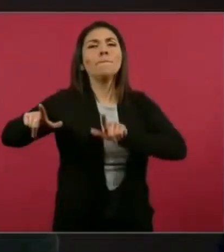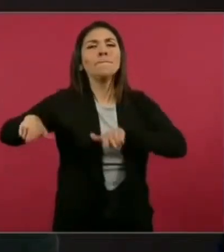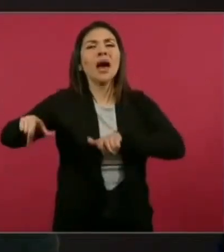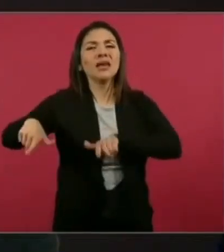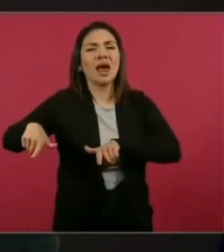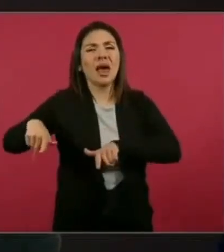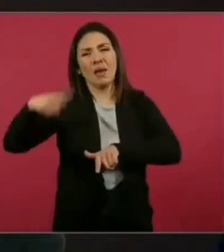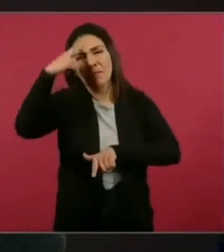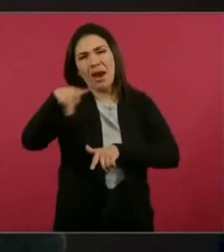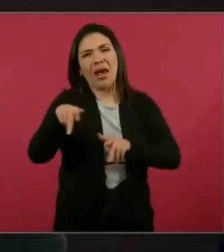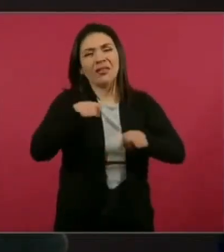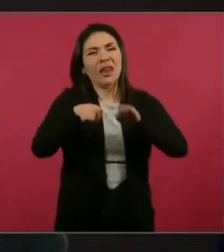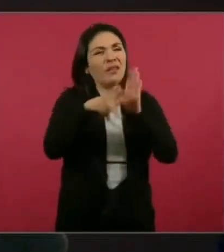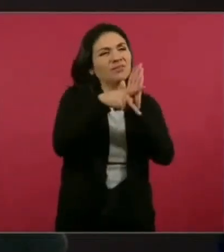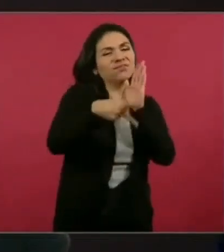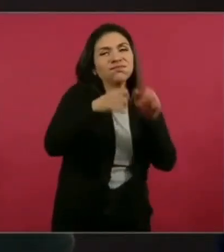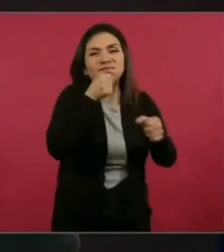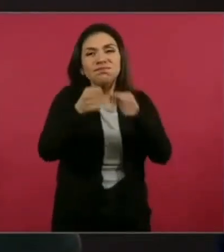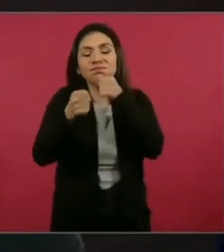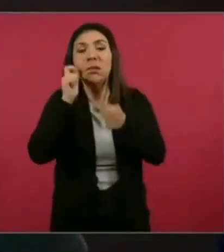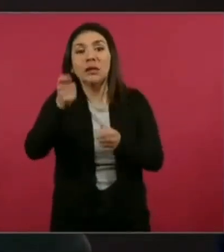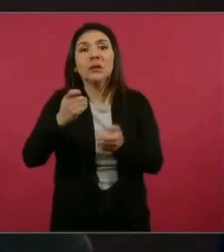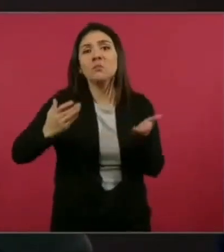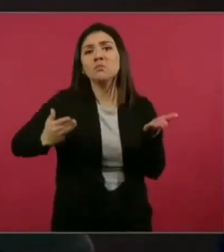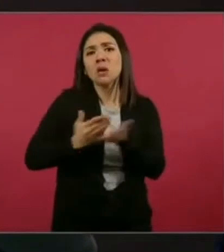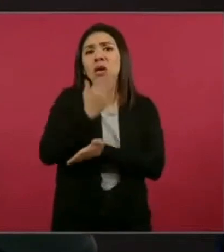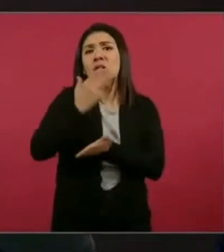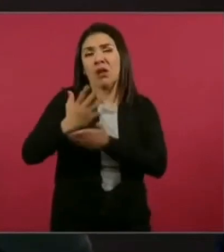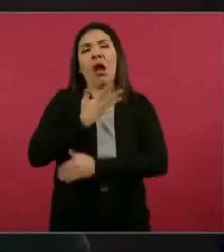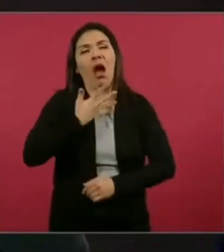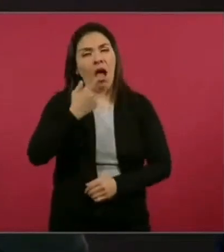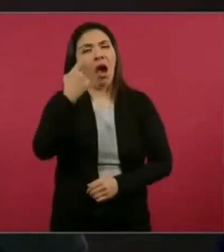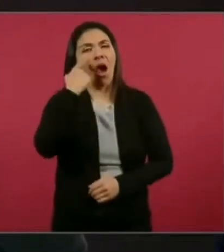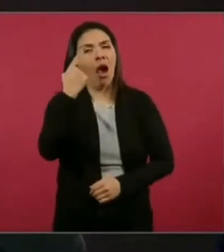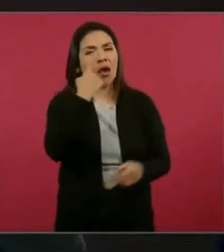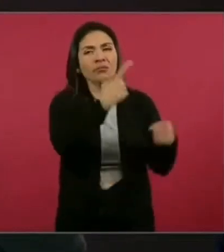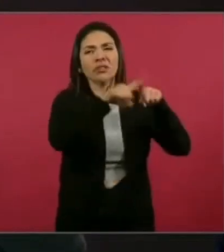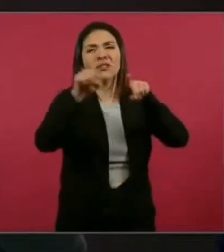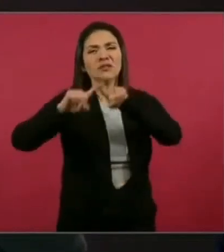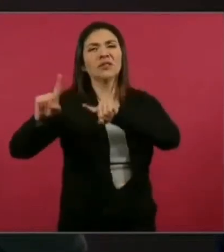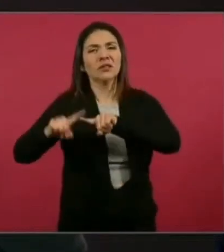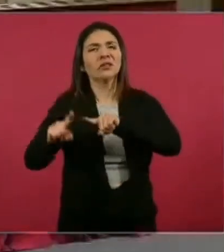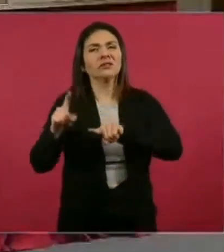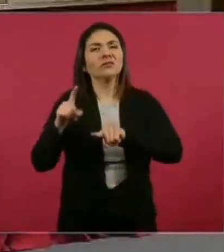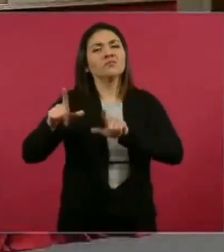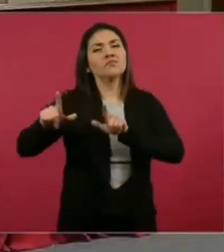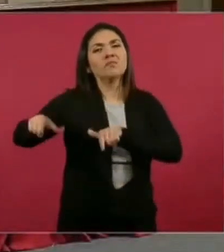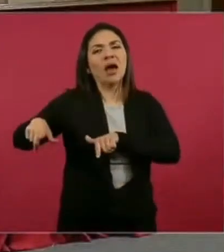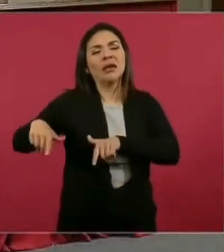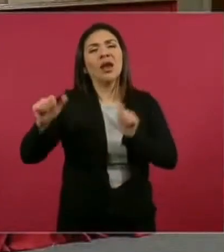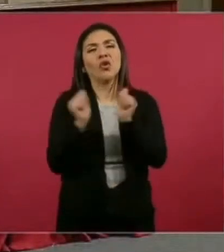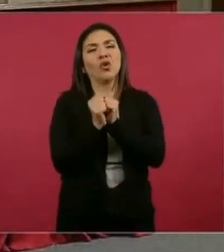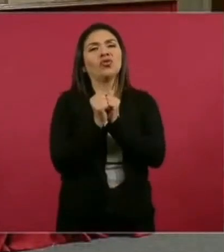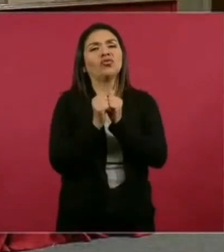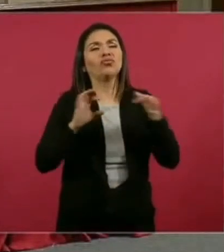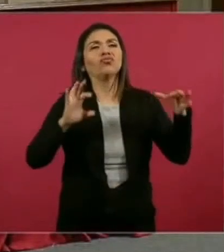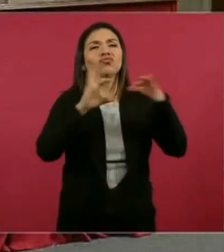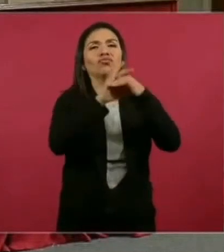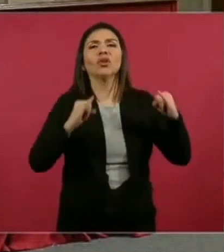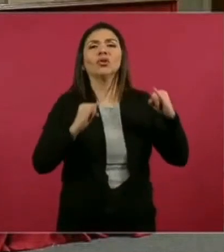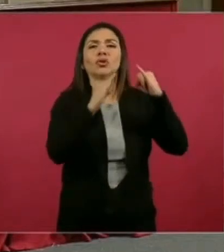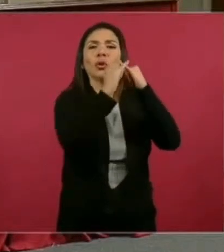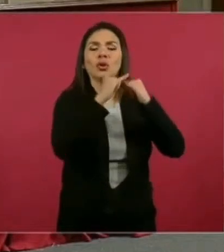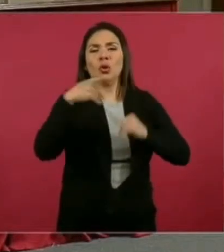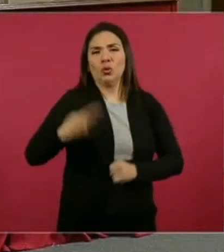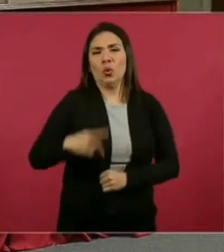de prensa de Presidencia, que son ataques que sufren la mayor parte de los aplicativos que tienen las dependencias bajo el dominio